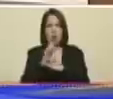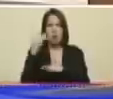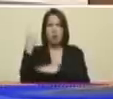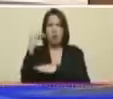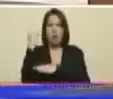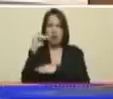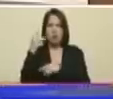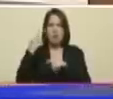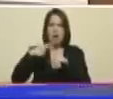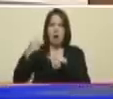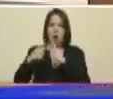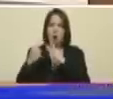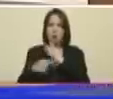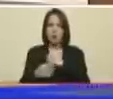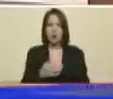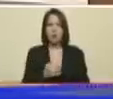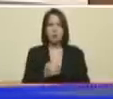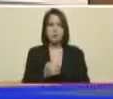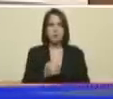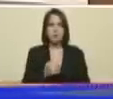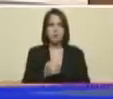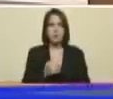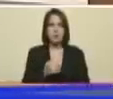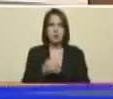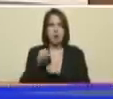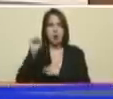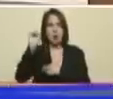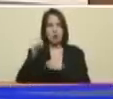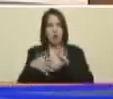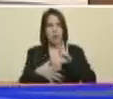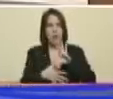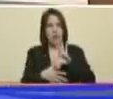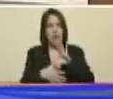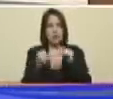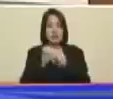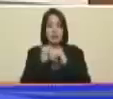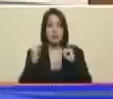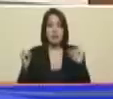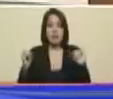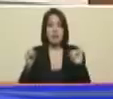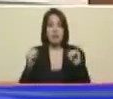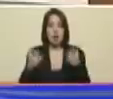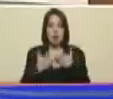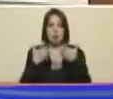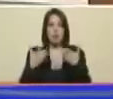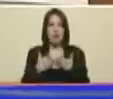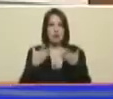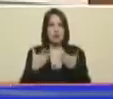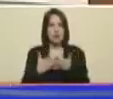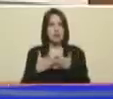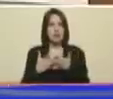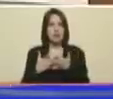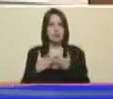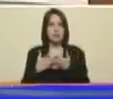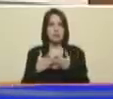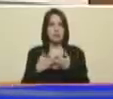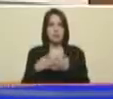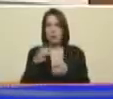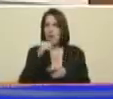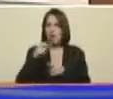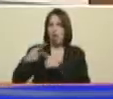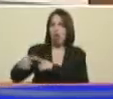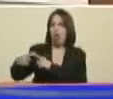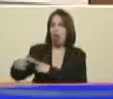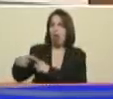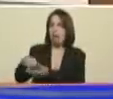Mujica. Una Suramérica de pie, independiente, combativa, no dependiente de los